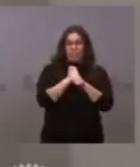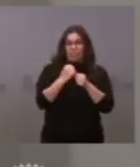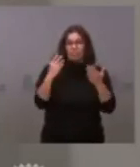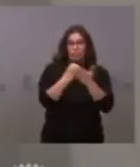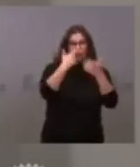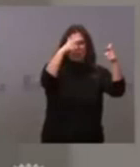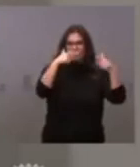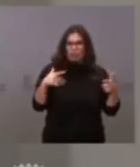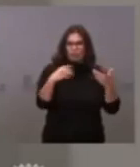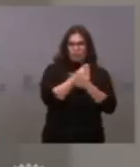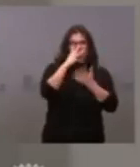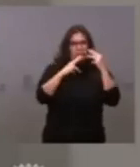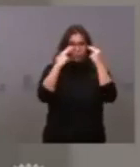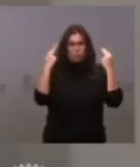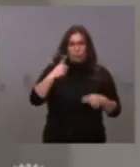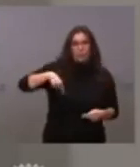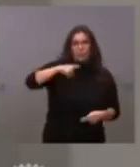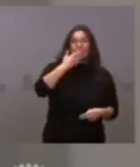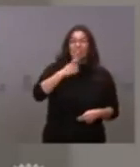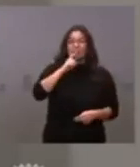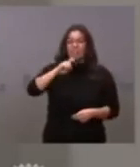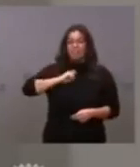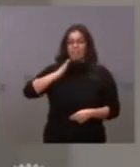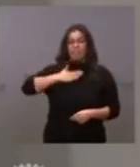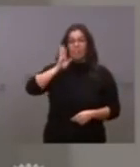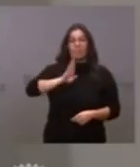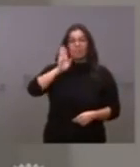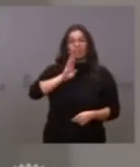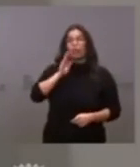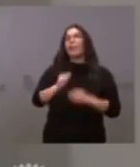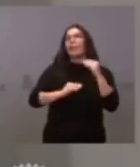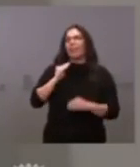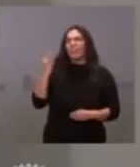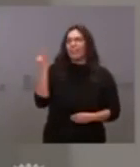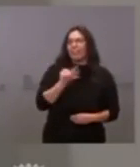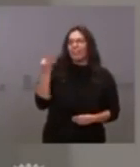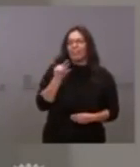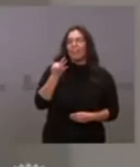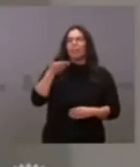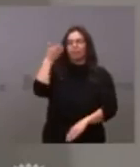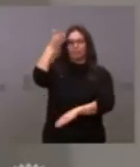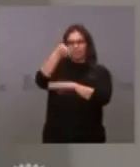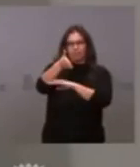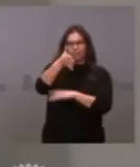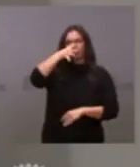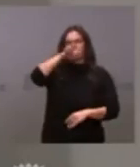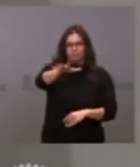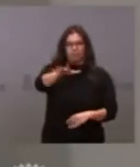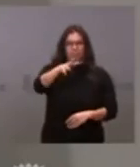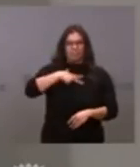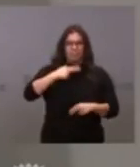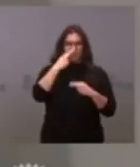Administración. Cuando a uno le comunican un delito, lo que tiene que hacer es acudir a la Fiscalía.